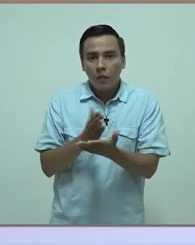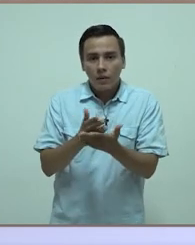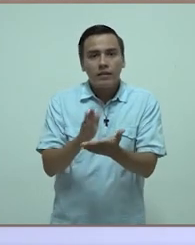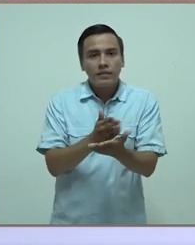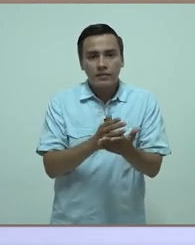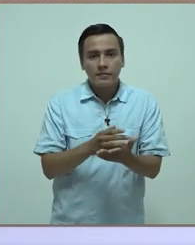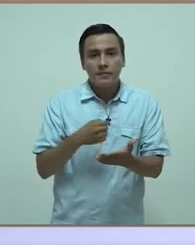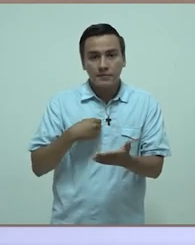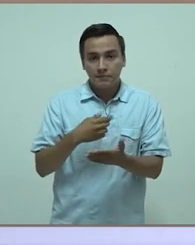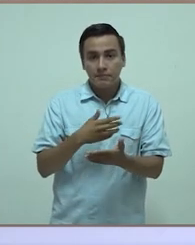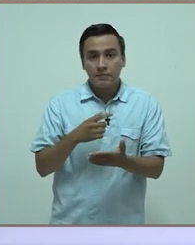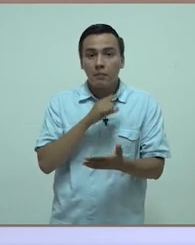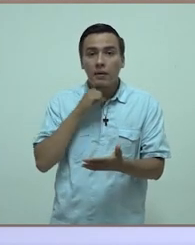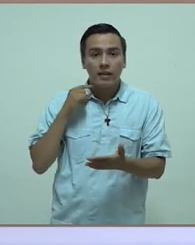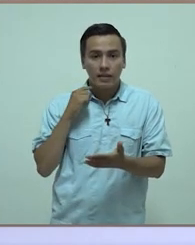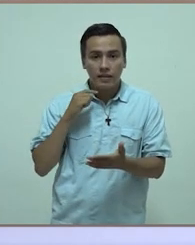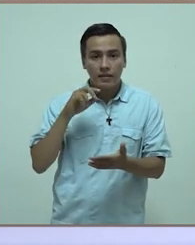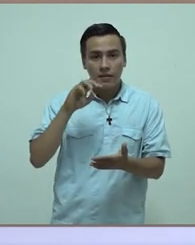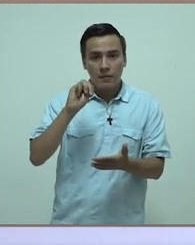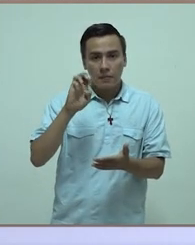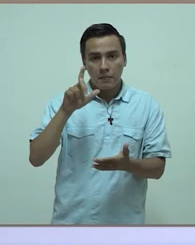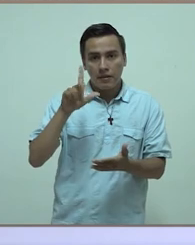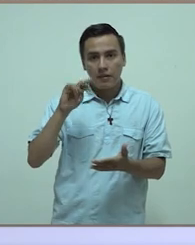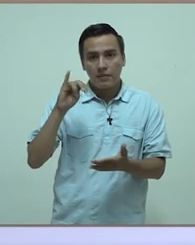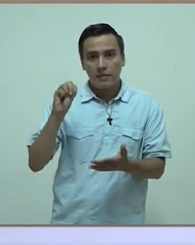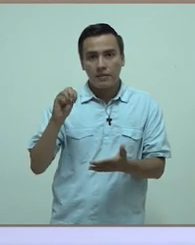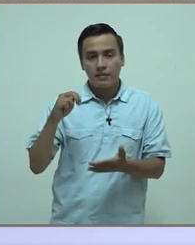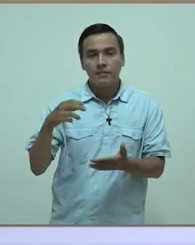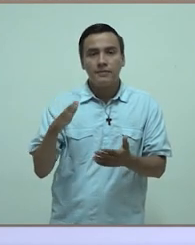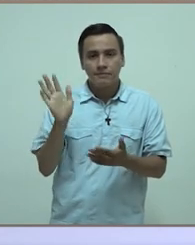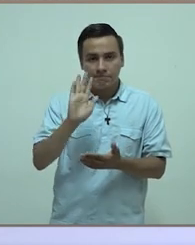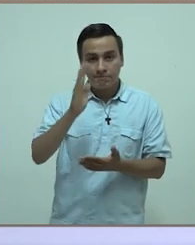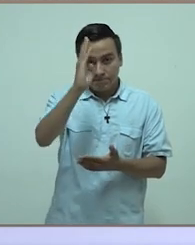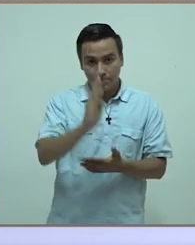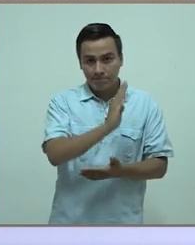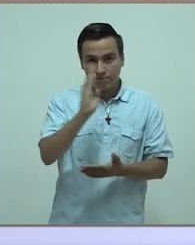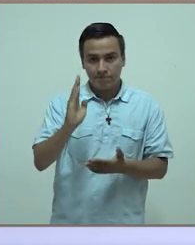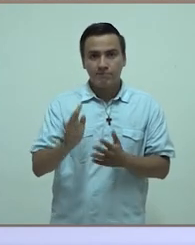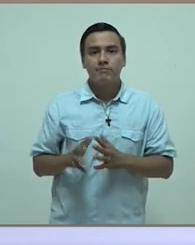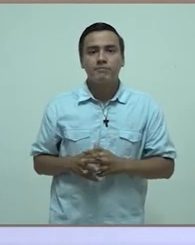He compartido con ustedes su servidor, el padre Melvin Wilberto Valle. Dios les bendiga.